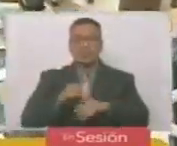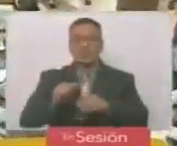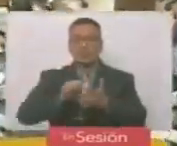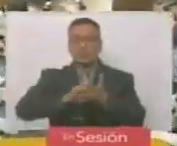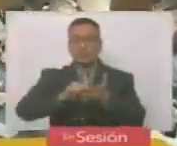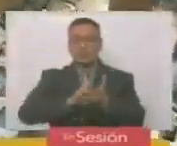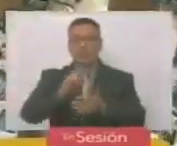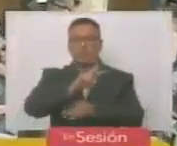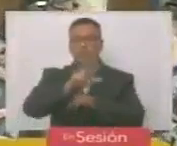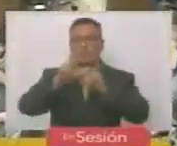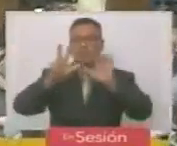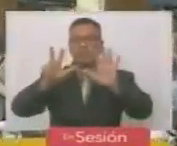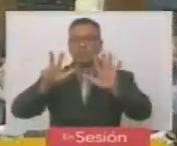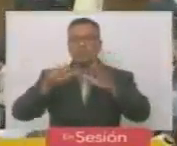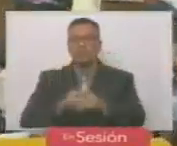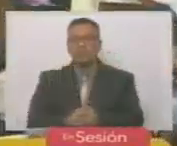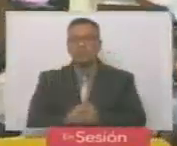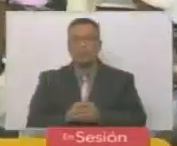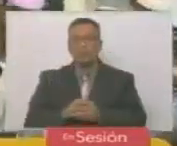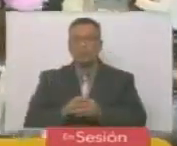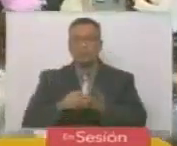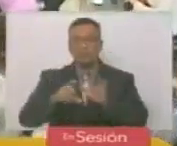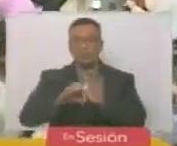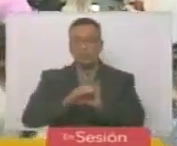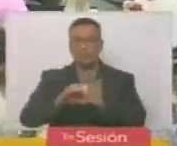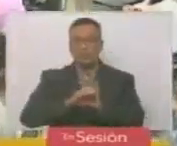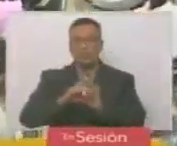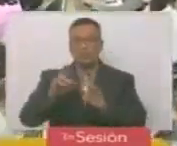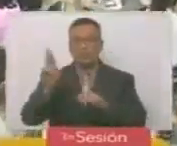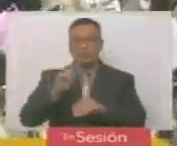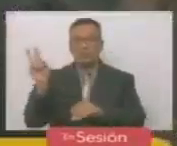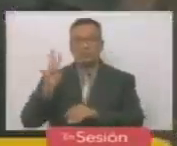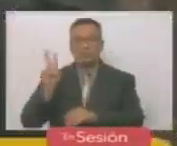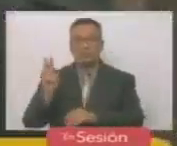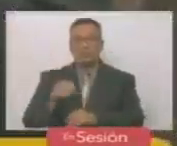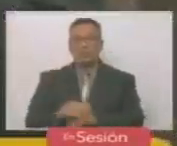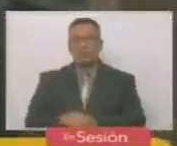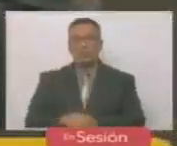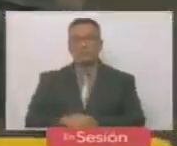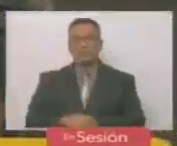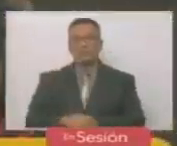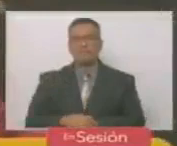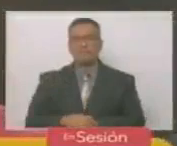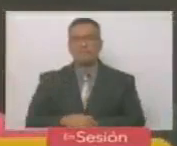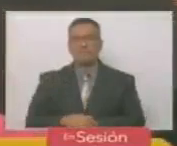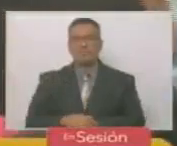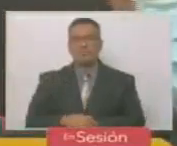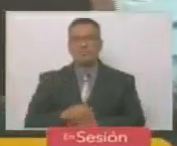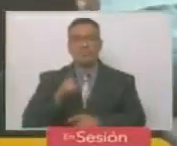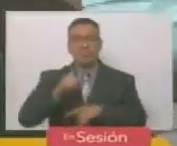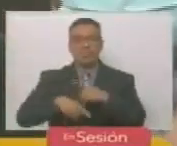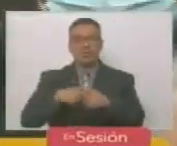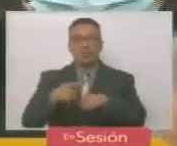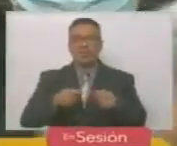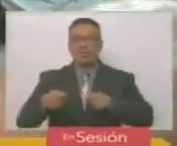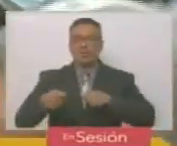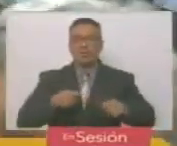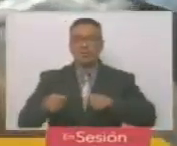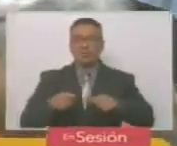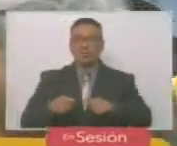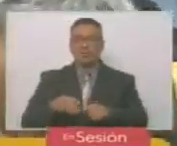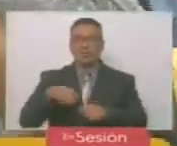artículo 28 de la Constitución de la República Bolivariana de Venezuela sobre la acción de